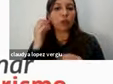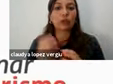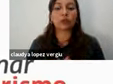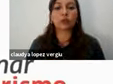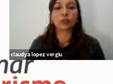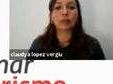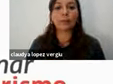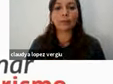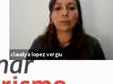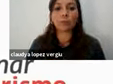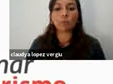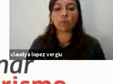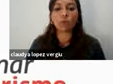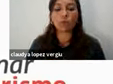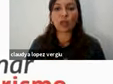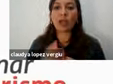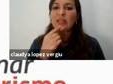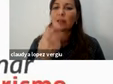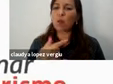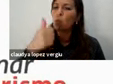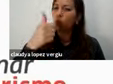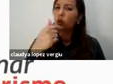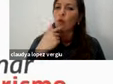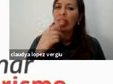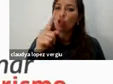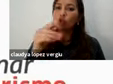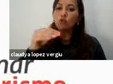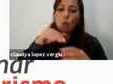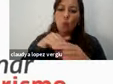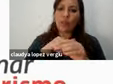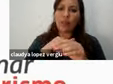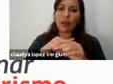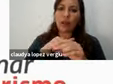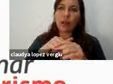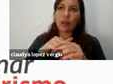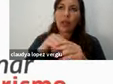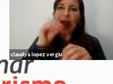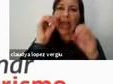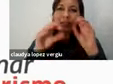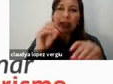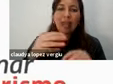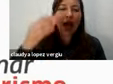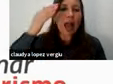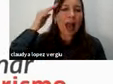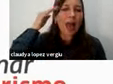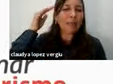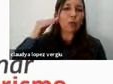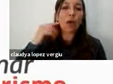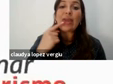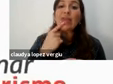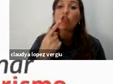que de esta manera ellos están guardando tradiciones, están guardando el idioma